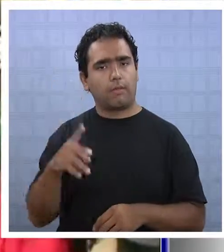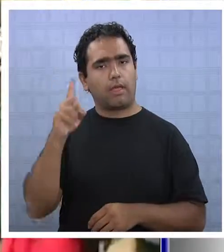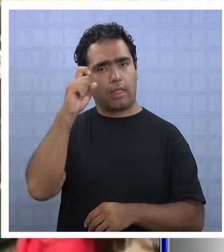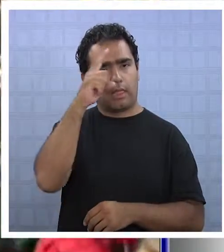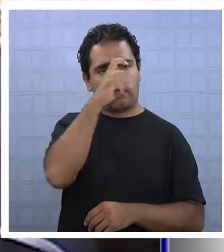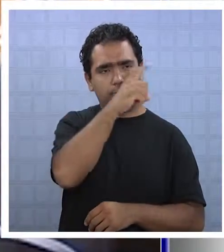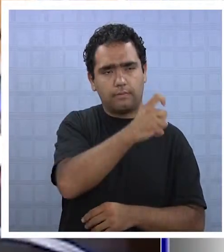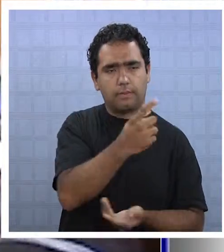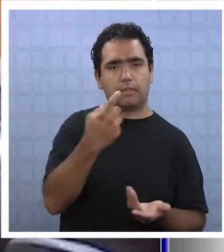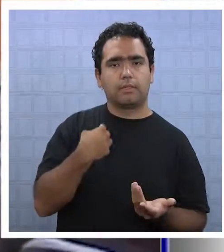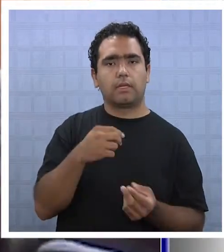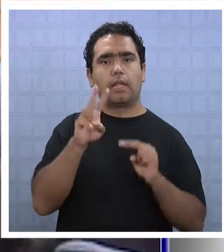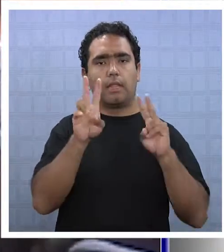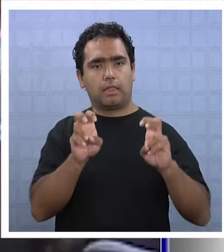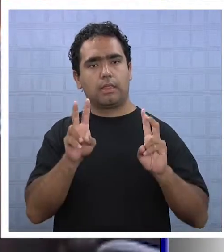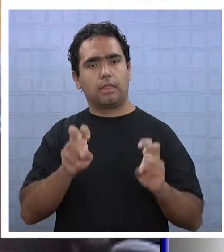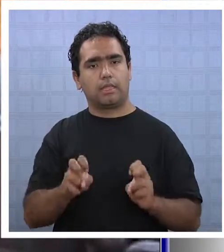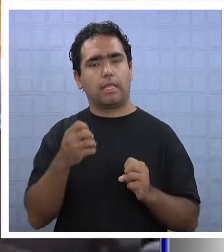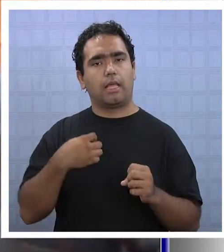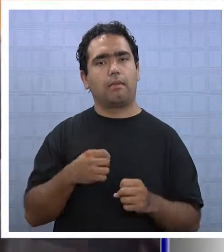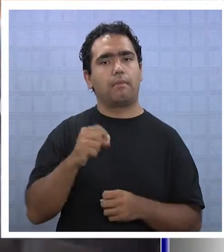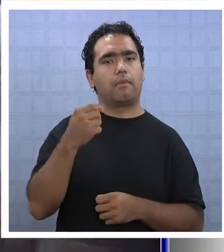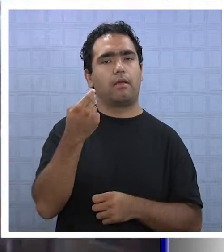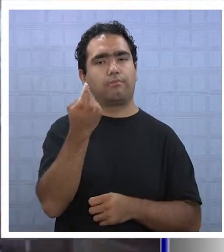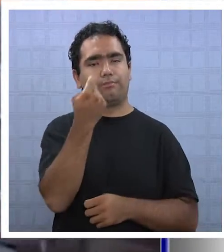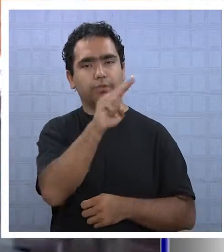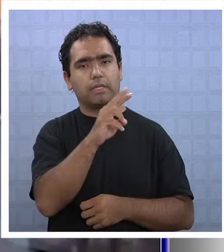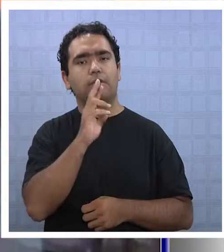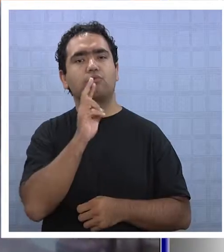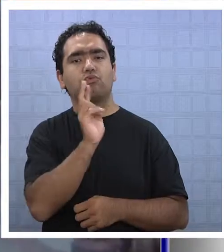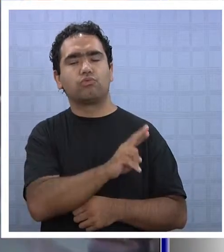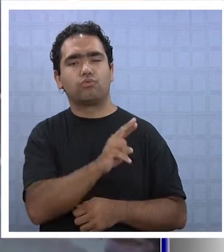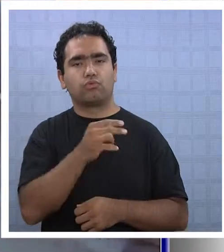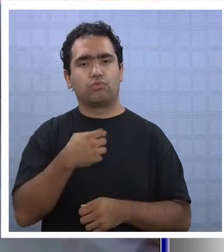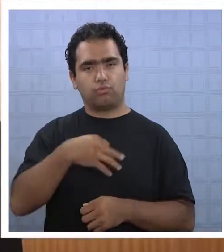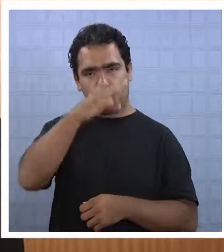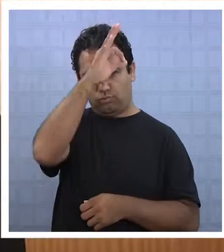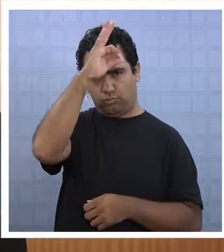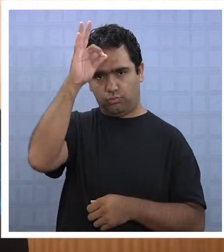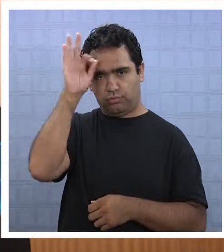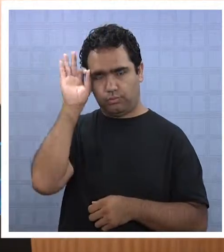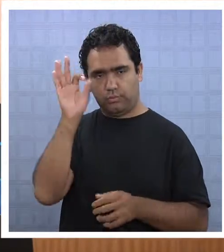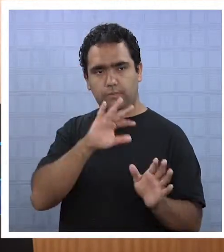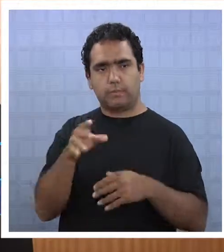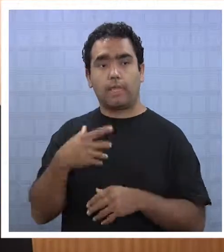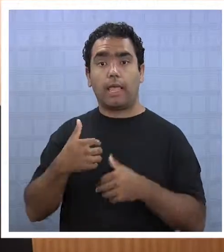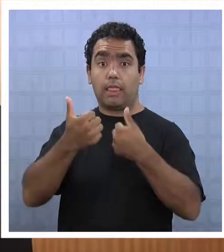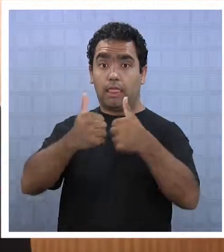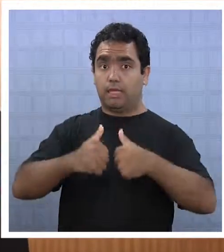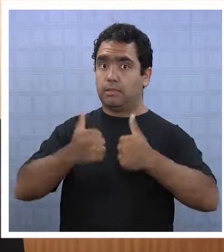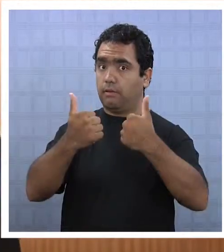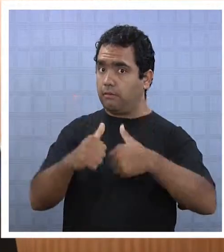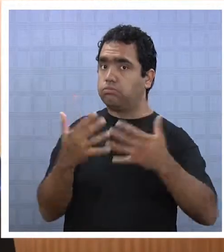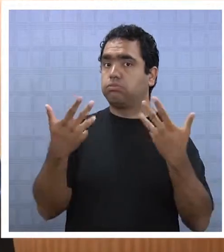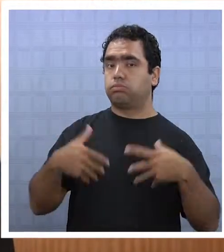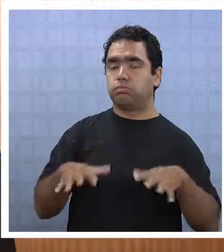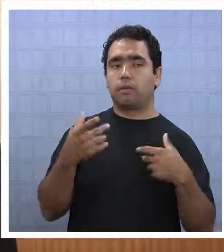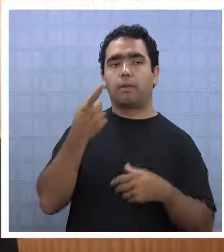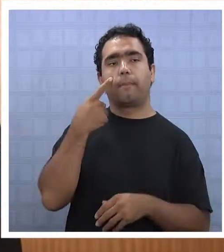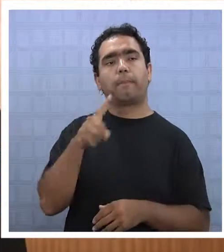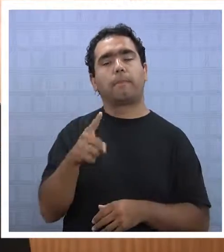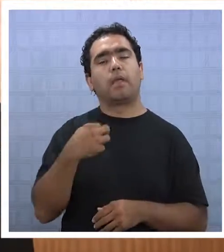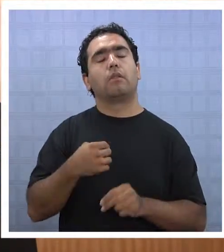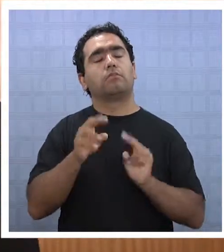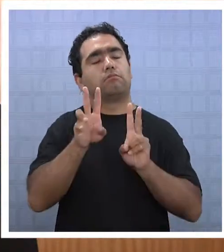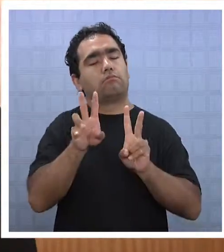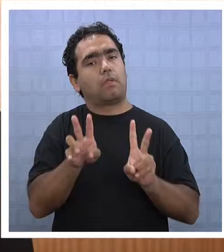que es enfrentar los temas de la Araucanía. Tremendo desafío, como lo señalaba, pero tengo